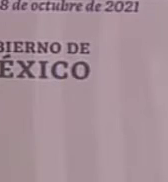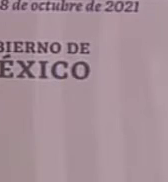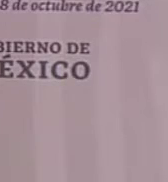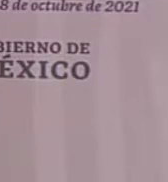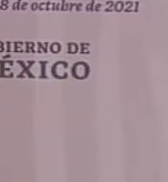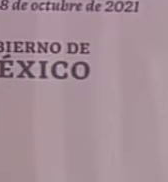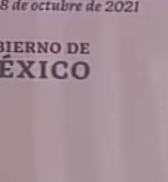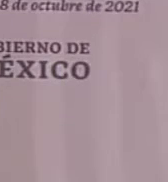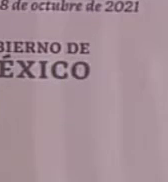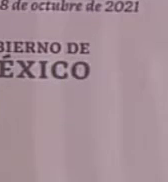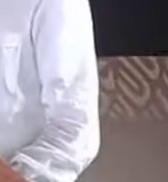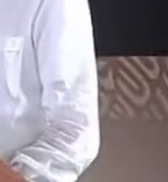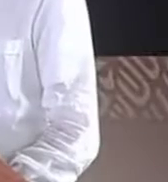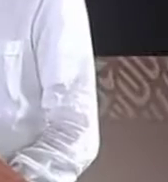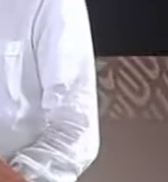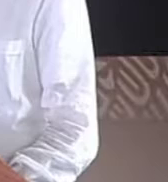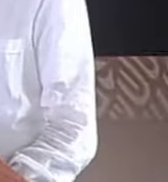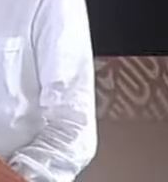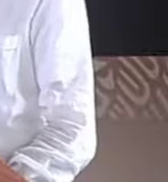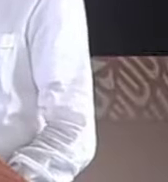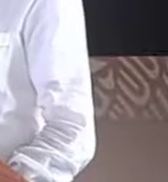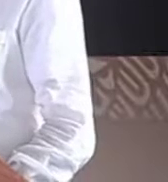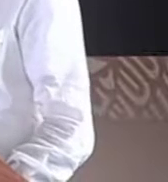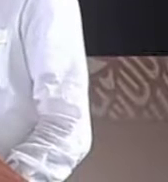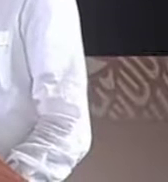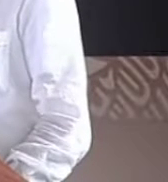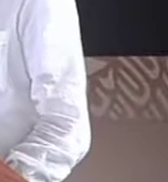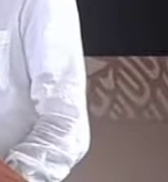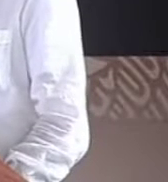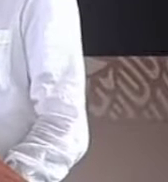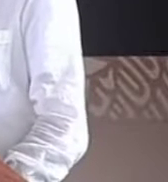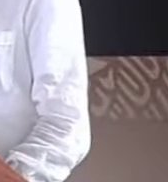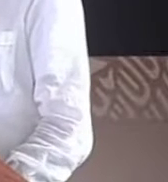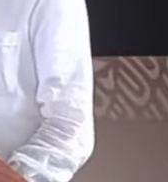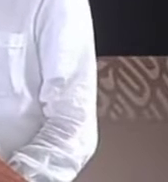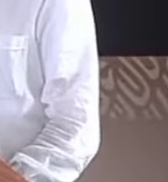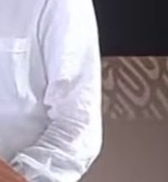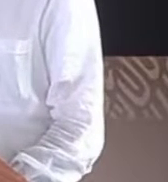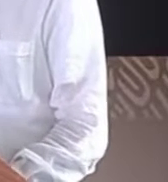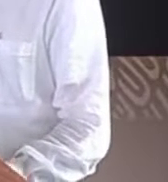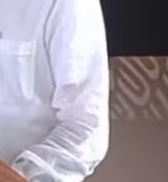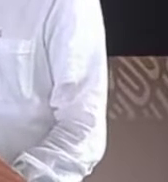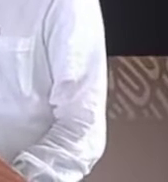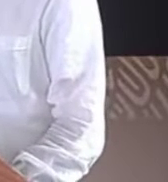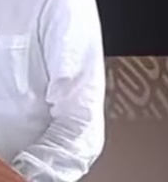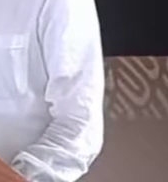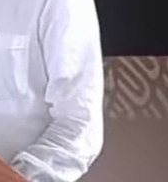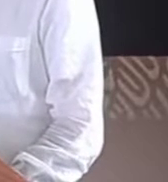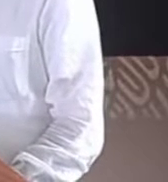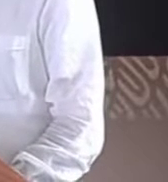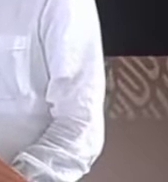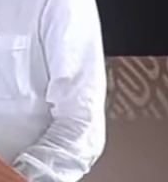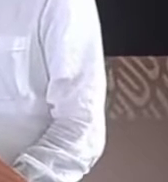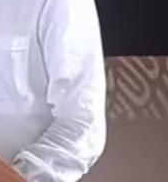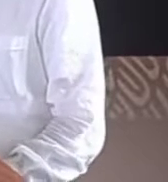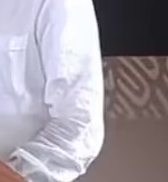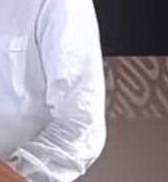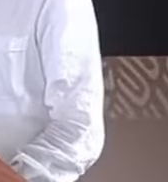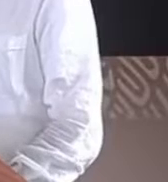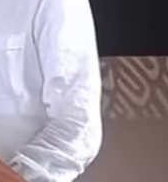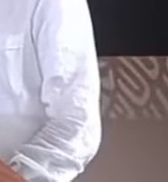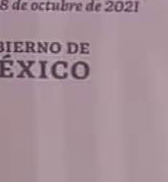en la aritmética y también a la física que nos sugiere claramente lo que tenemos en brazos los